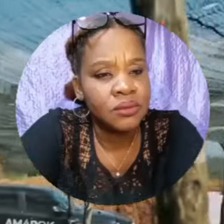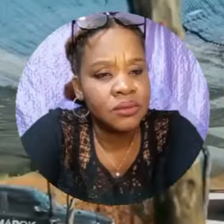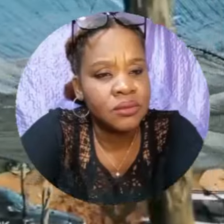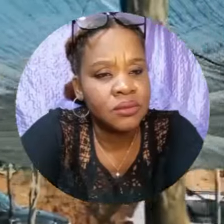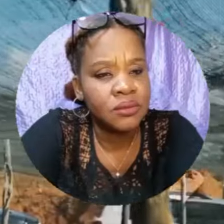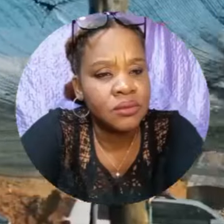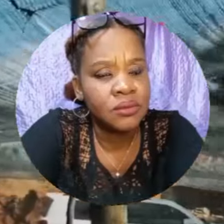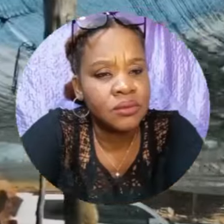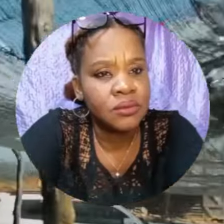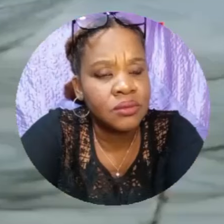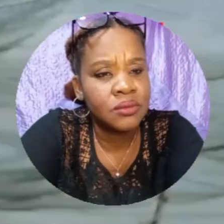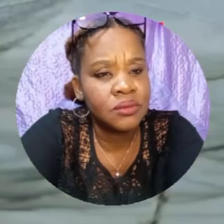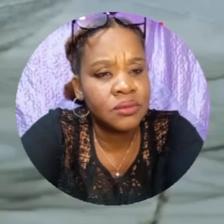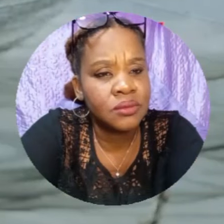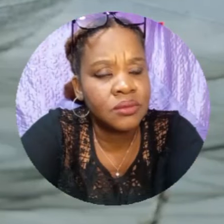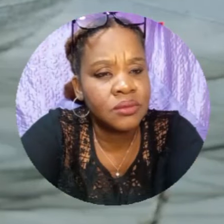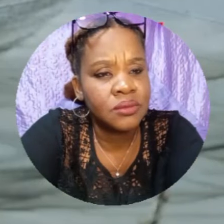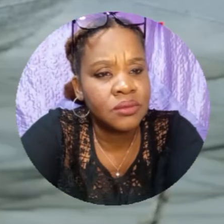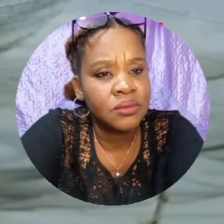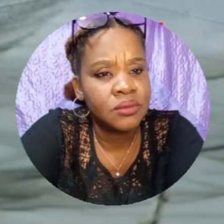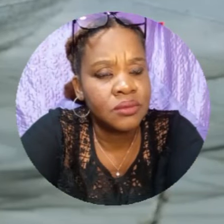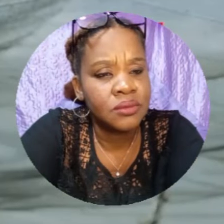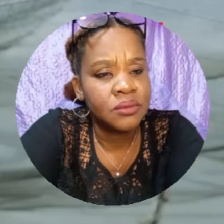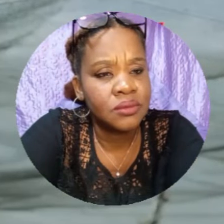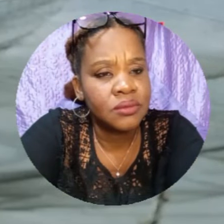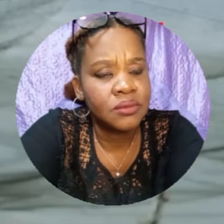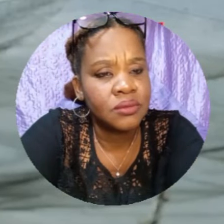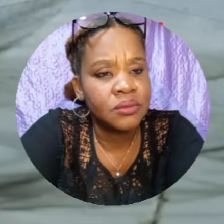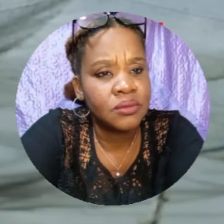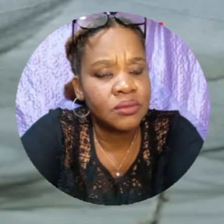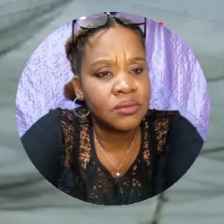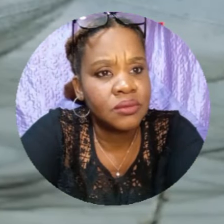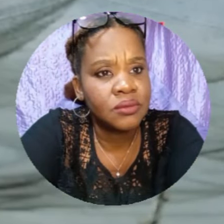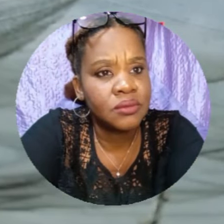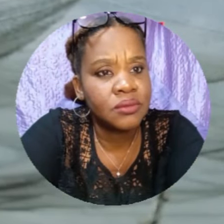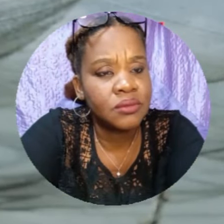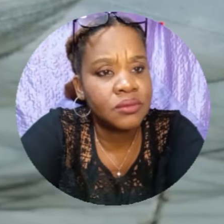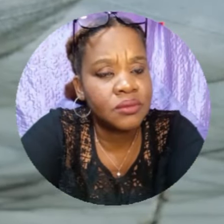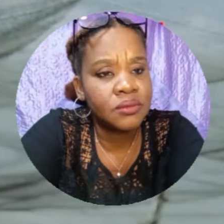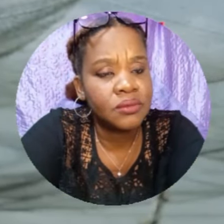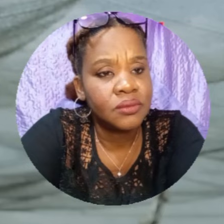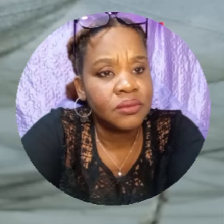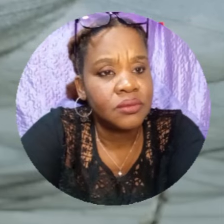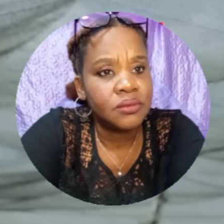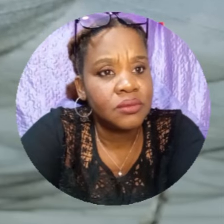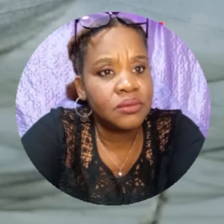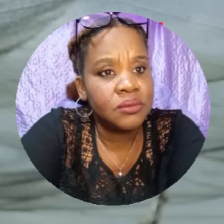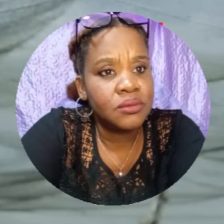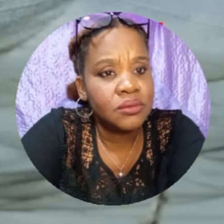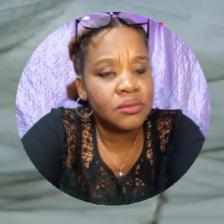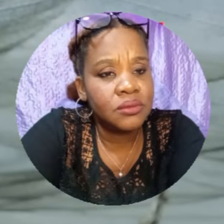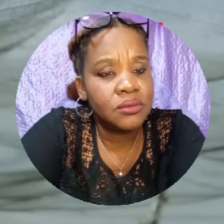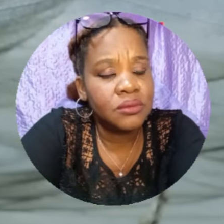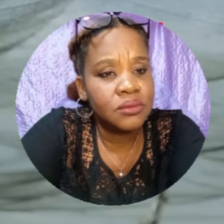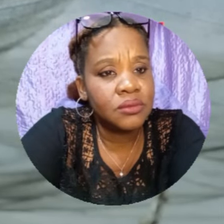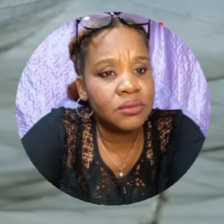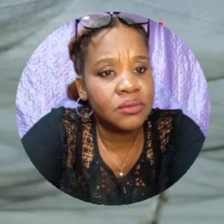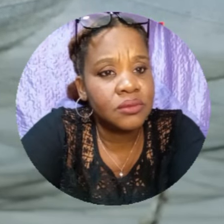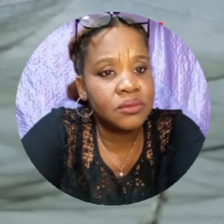Las mismas van destinadas a nuestras fincas y a los productores de la zona. donde ellos se encargan